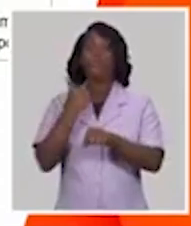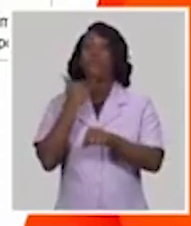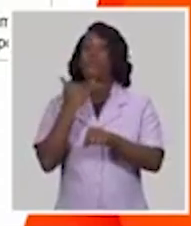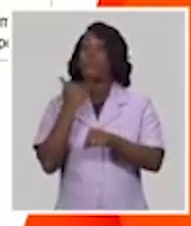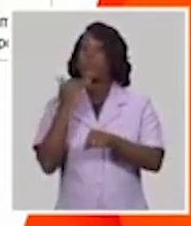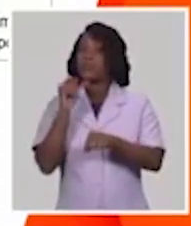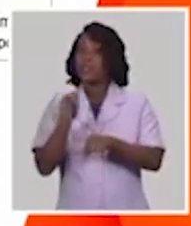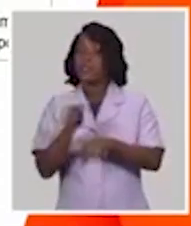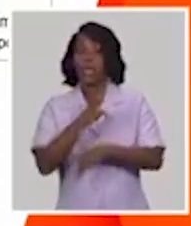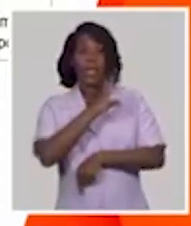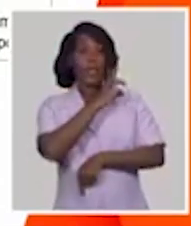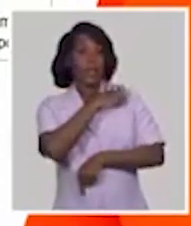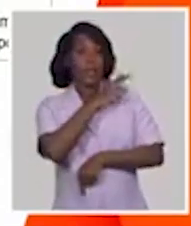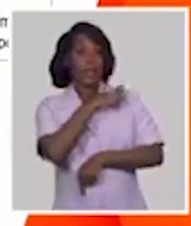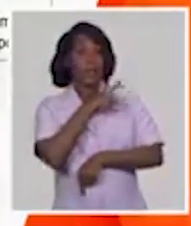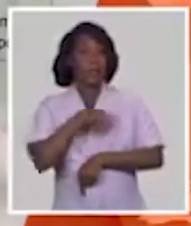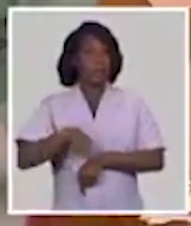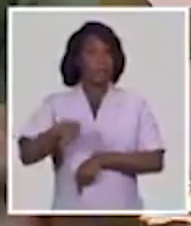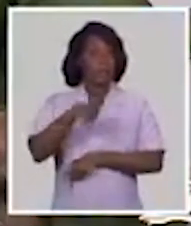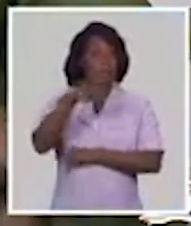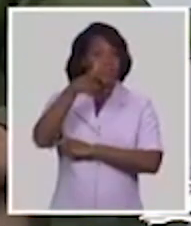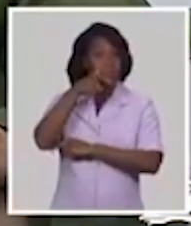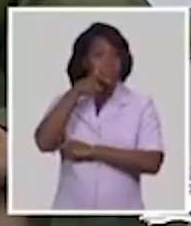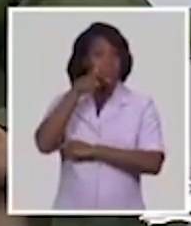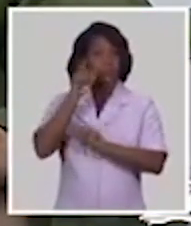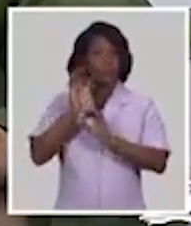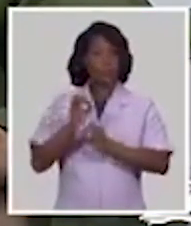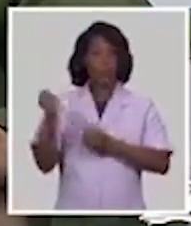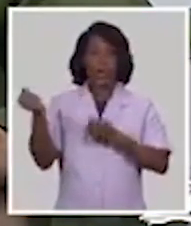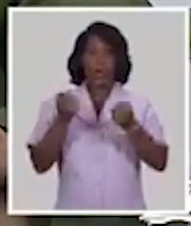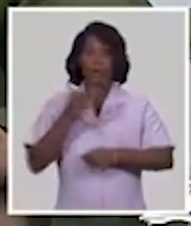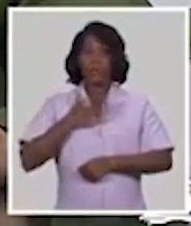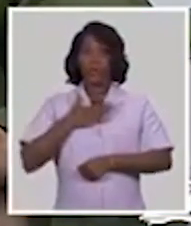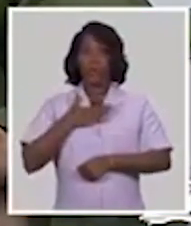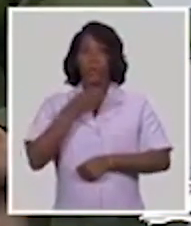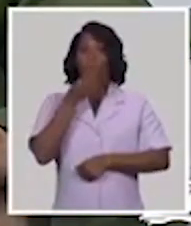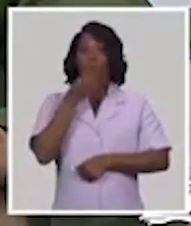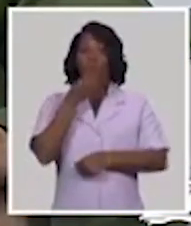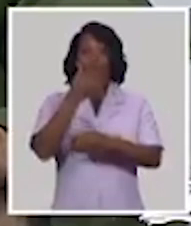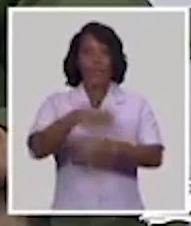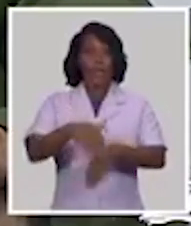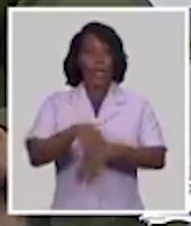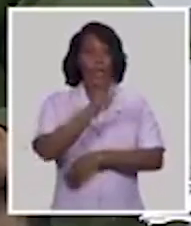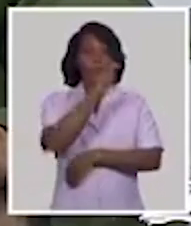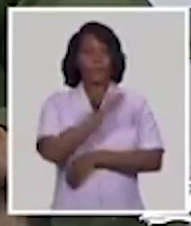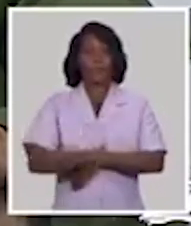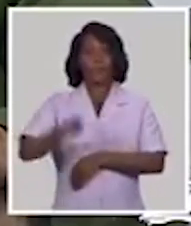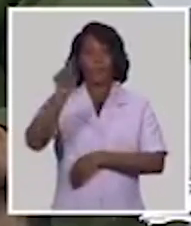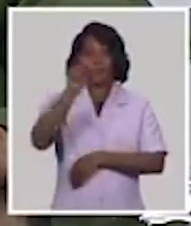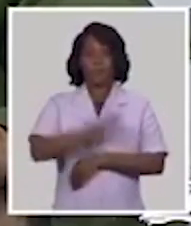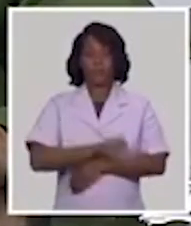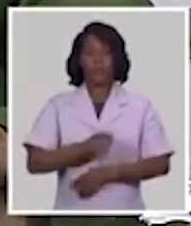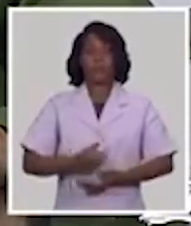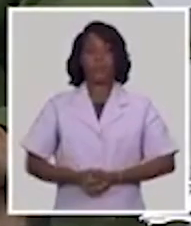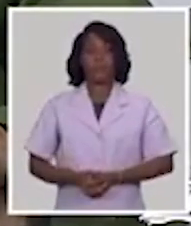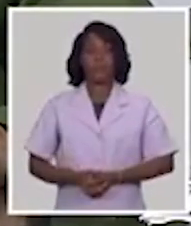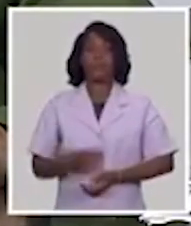darle seguimiento a esta tarea. Incluso hay que tener en cuenta, y pedimos la comprensión,